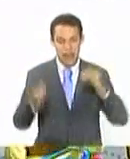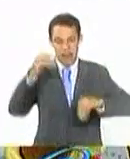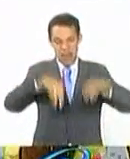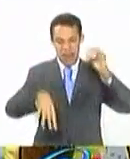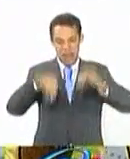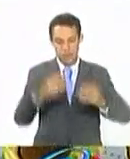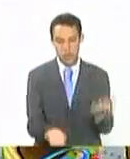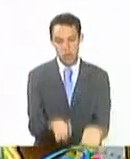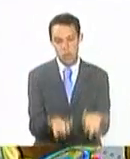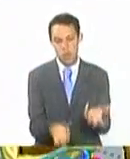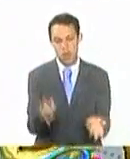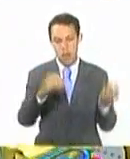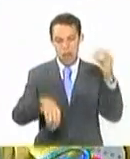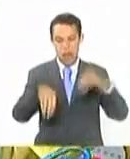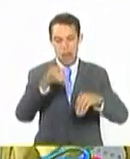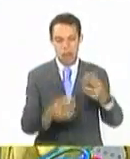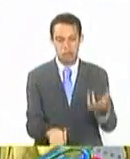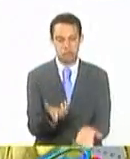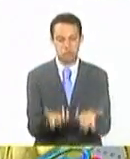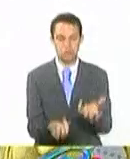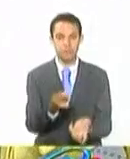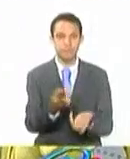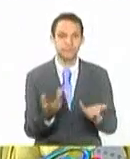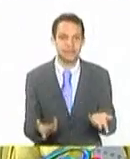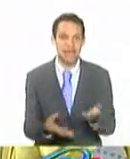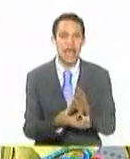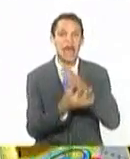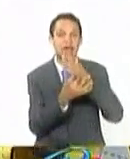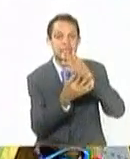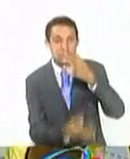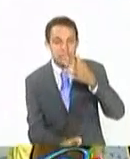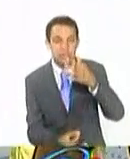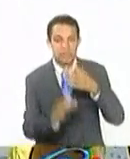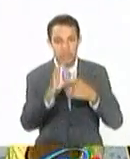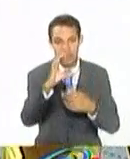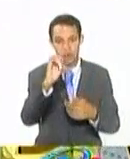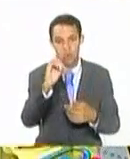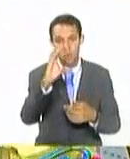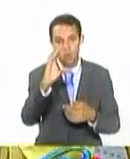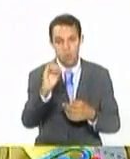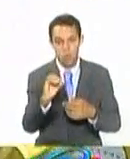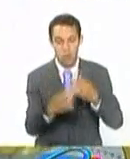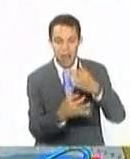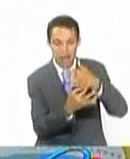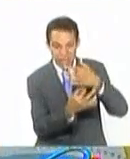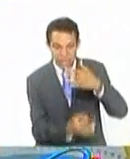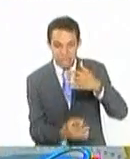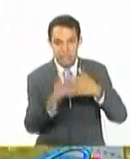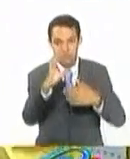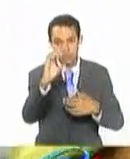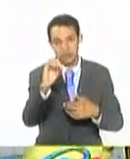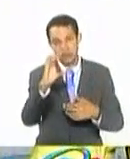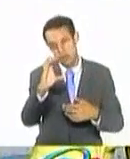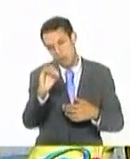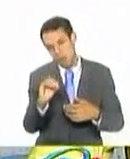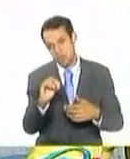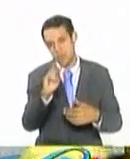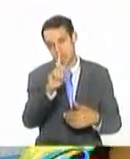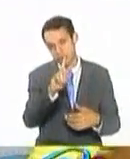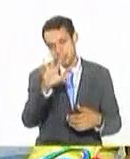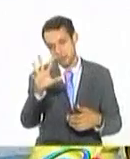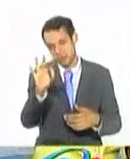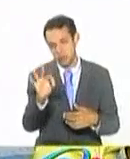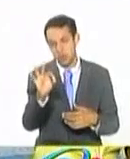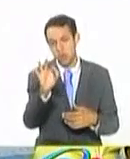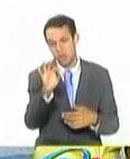un alimento a no ser de que sea con aceites como el aceite de coco que el que el punto de humos de 250 gr